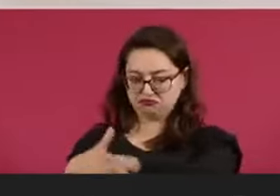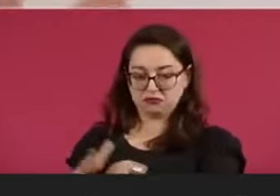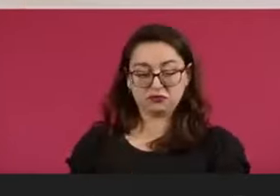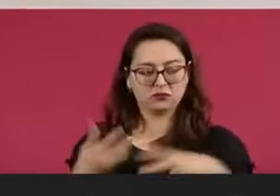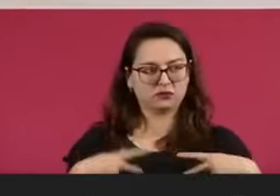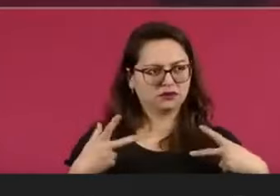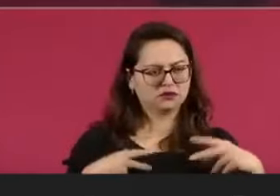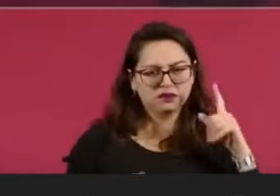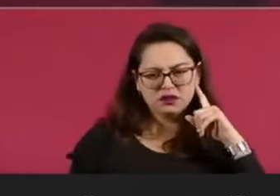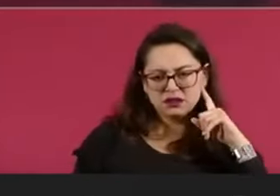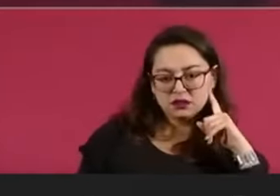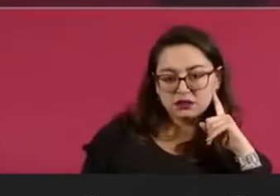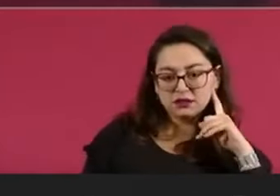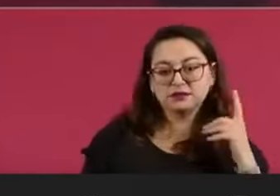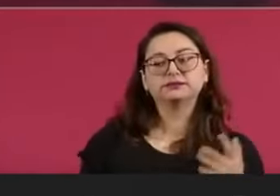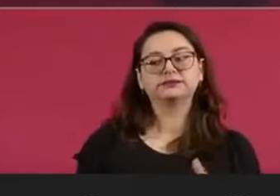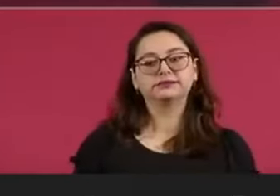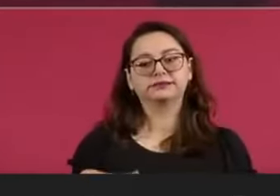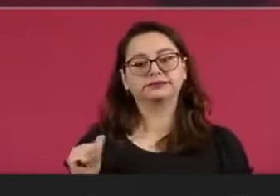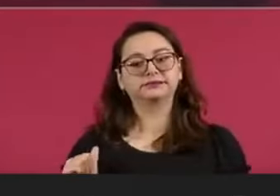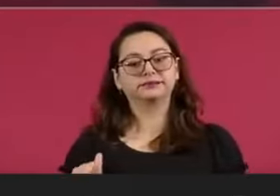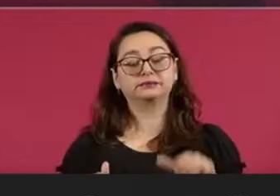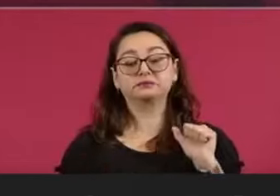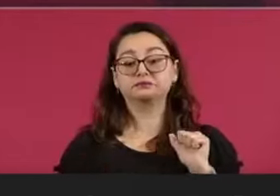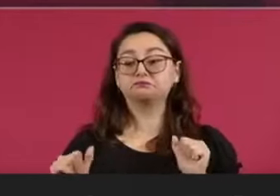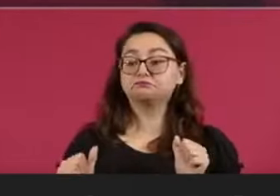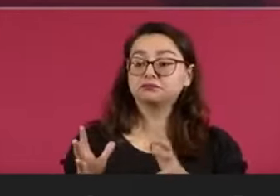Pero pues no